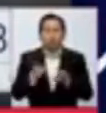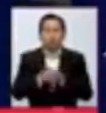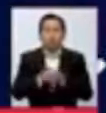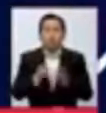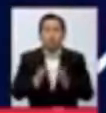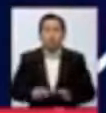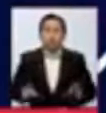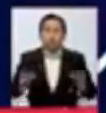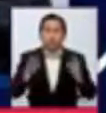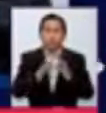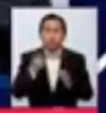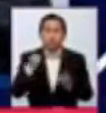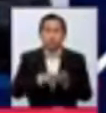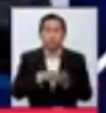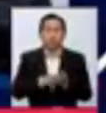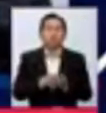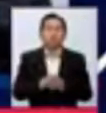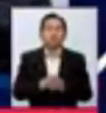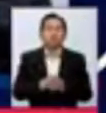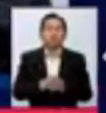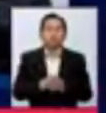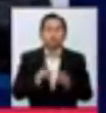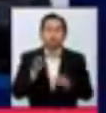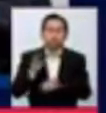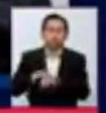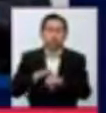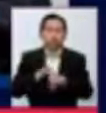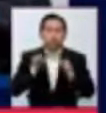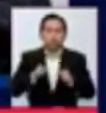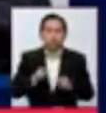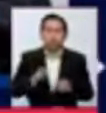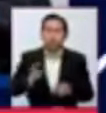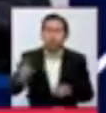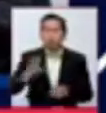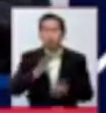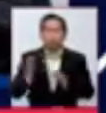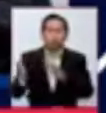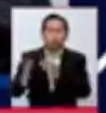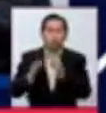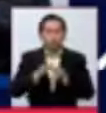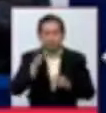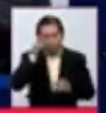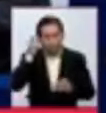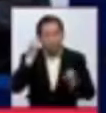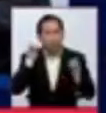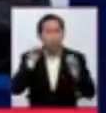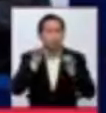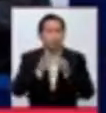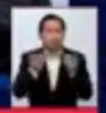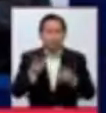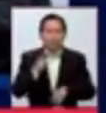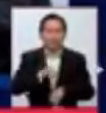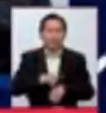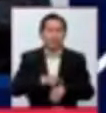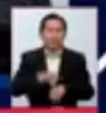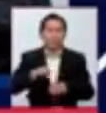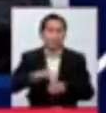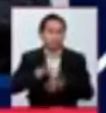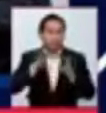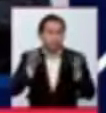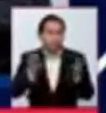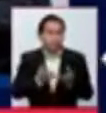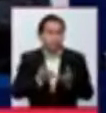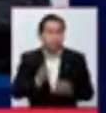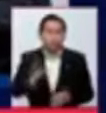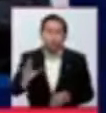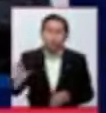Es importante siempre la posibilidad de asistencia hacia los pueblos indígenas, más aún en etapa de pandemia, para que estos, que hasta